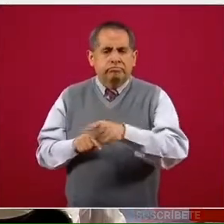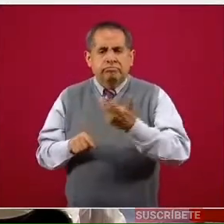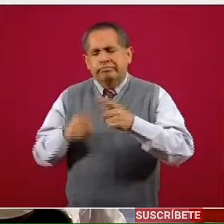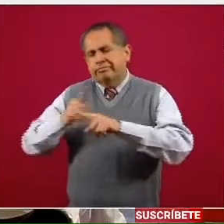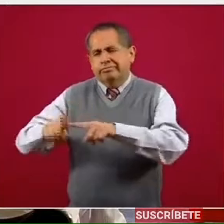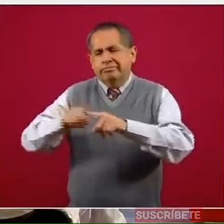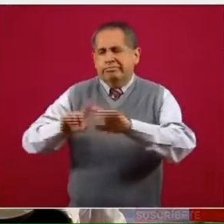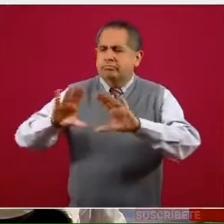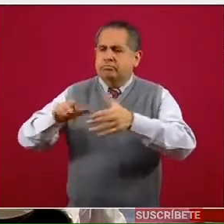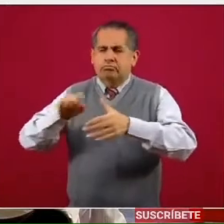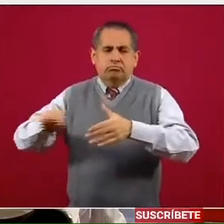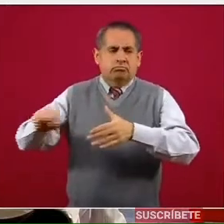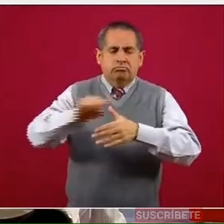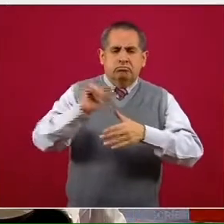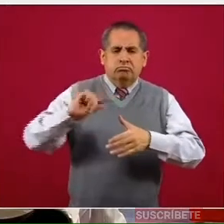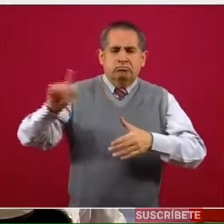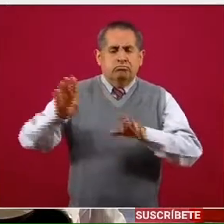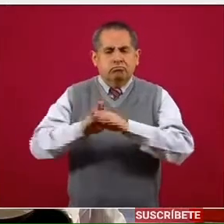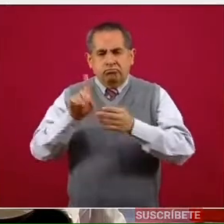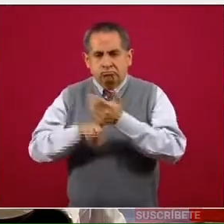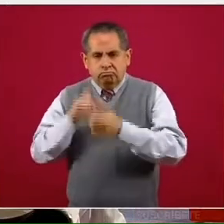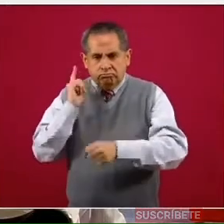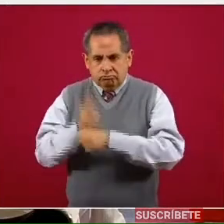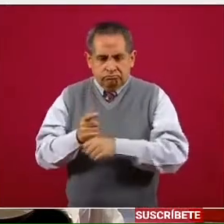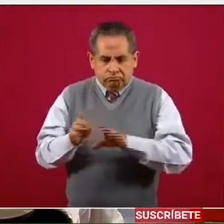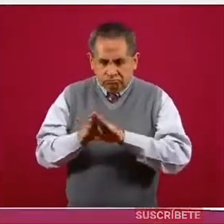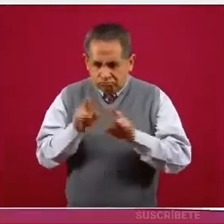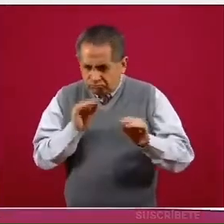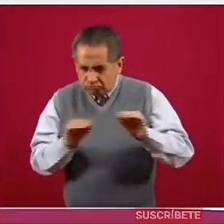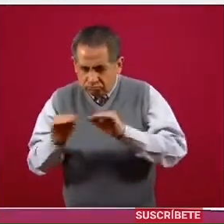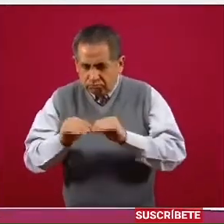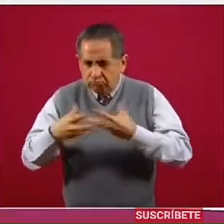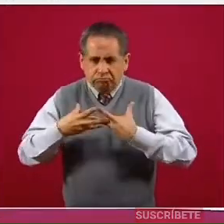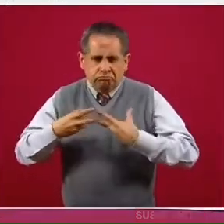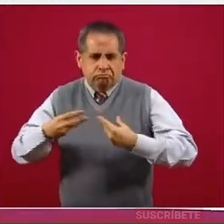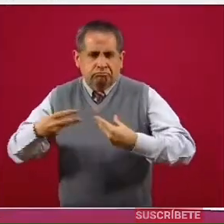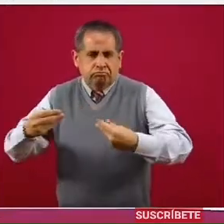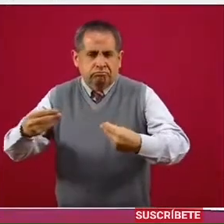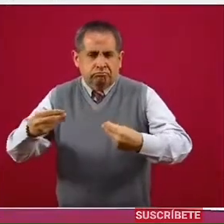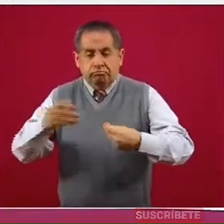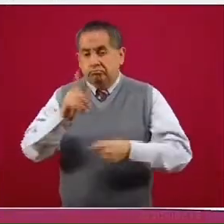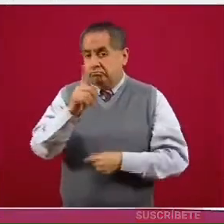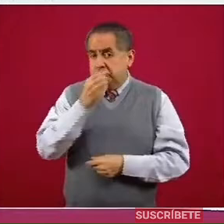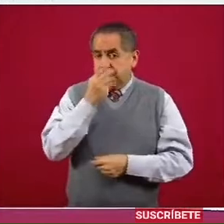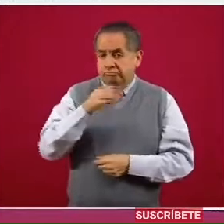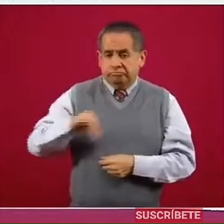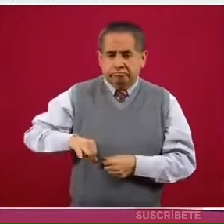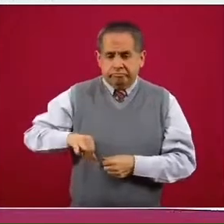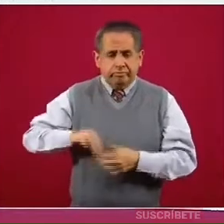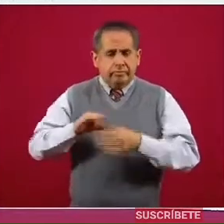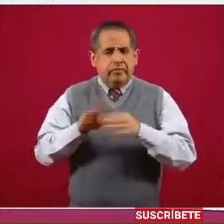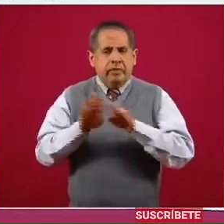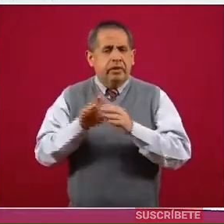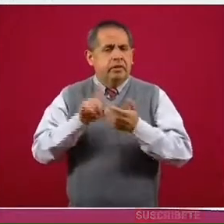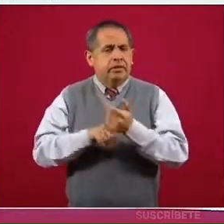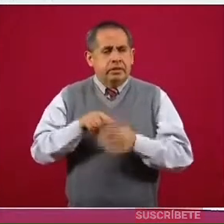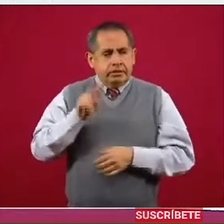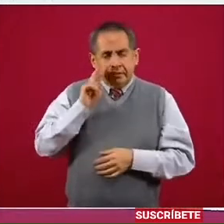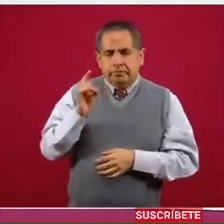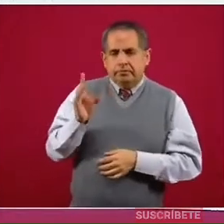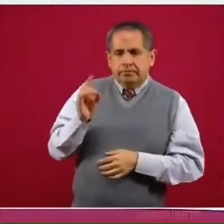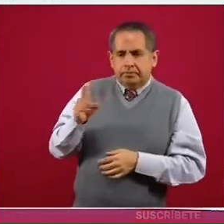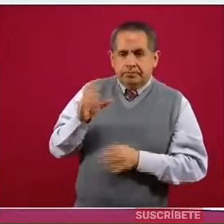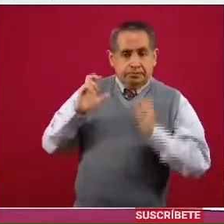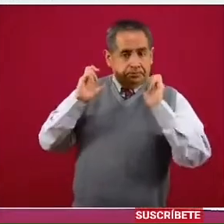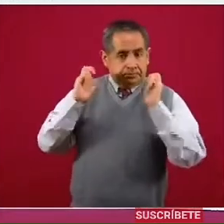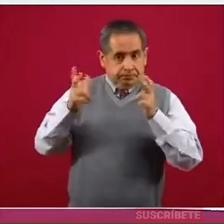y varias comunidades académicas que identificaron los patrones de movilidad. Una cosa muy interesante, que lo vimos particularmente